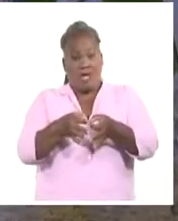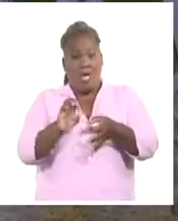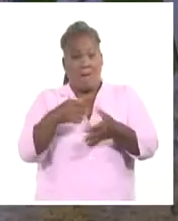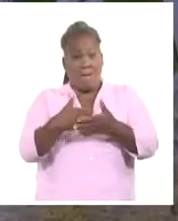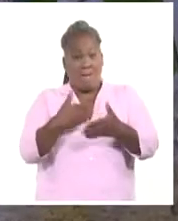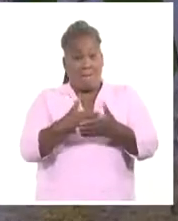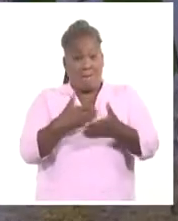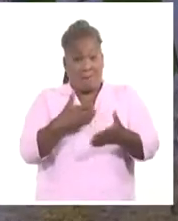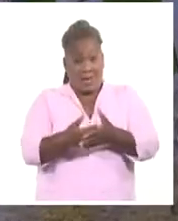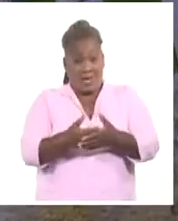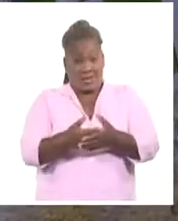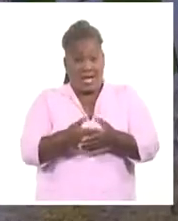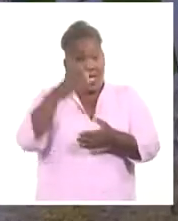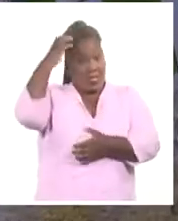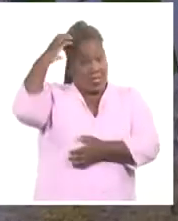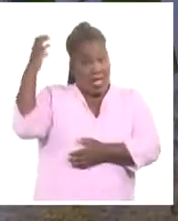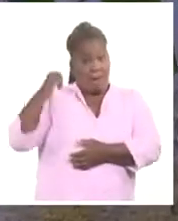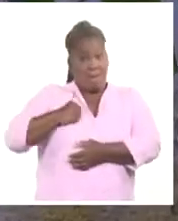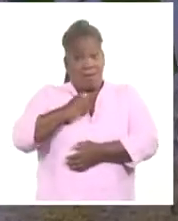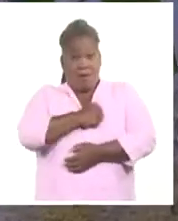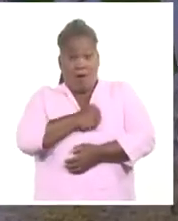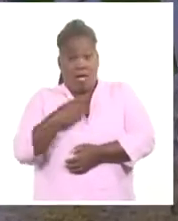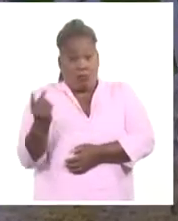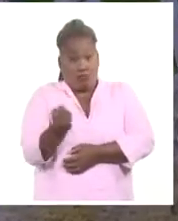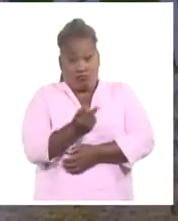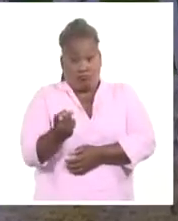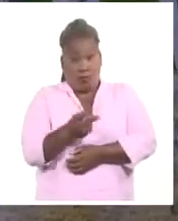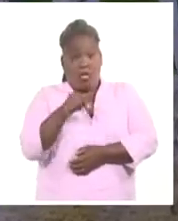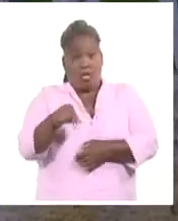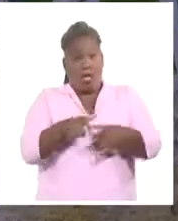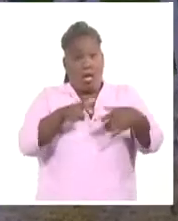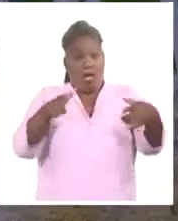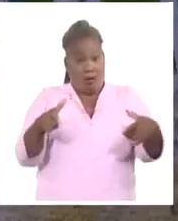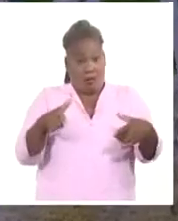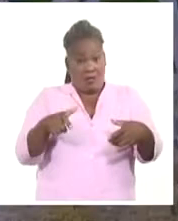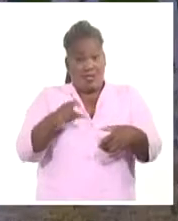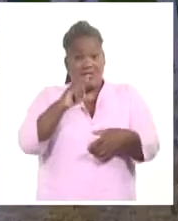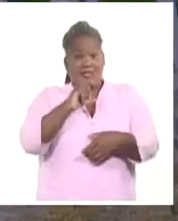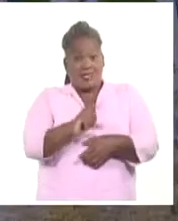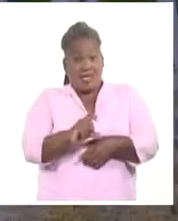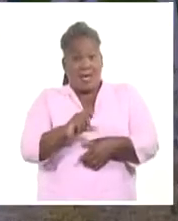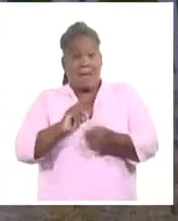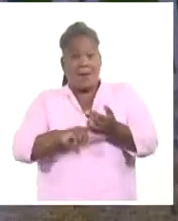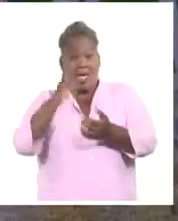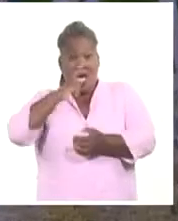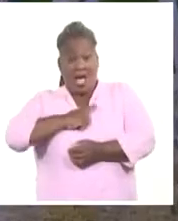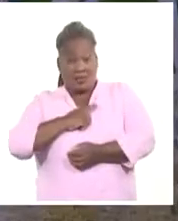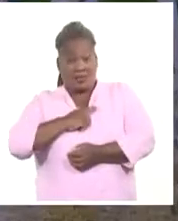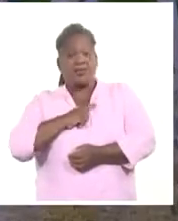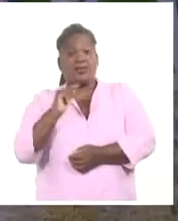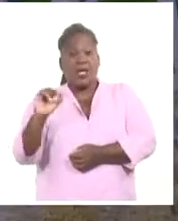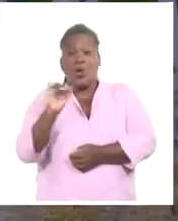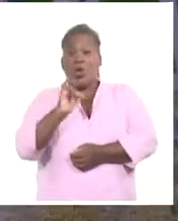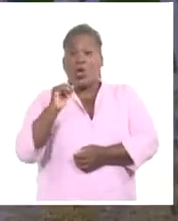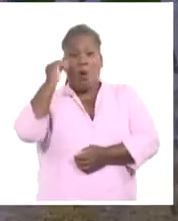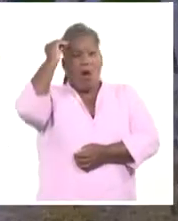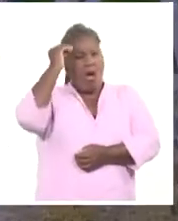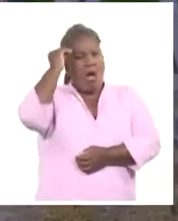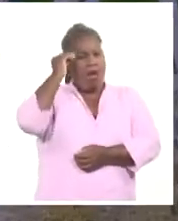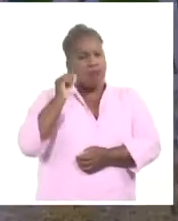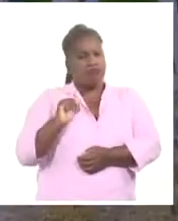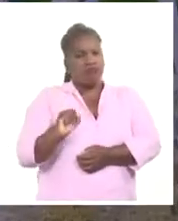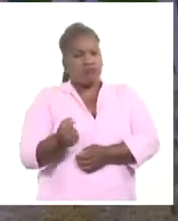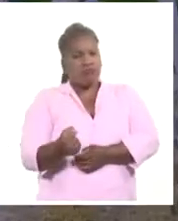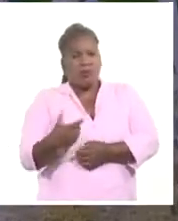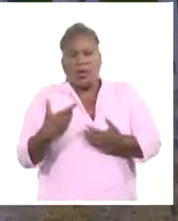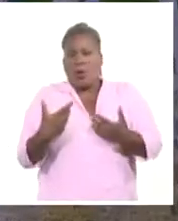medianas empresas estatales y privadas y la ampliación de las cooperativas no agropecuarias. Se ha analizado con mucho rigor en estas sesiones de trabajo